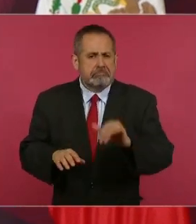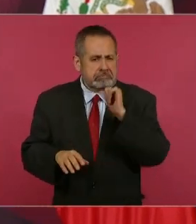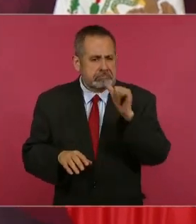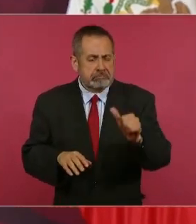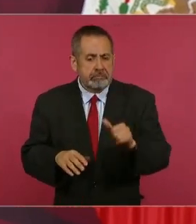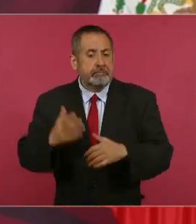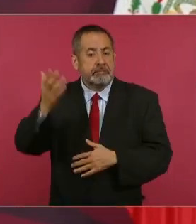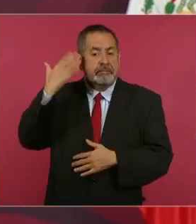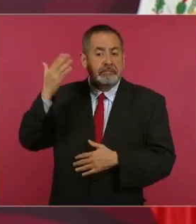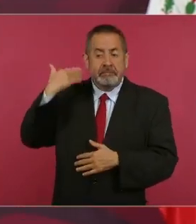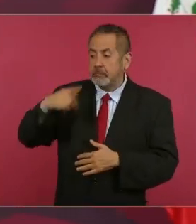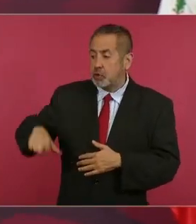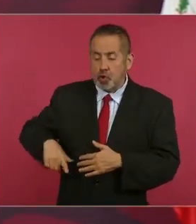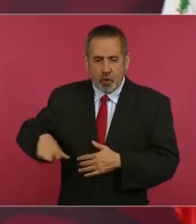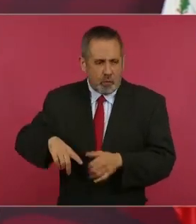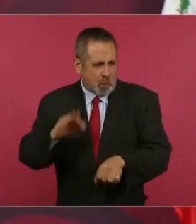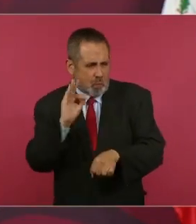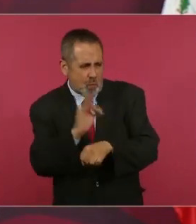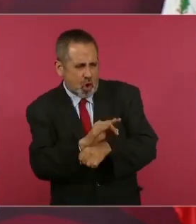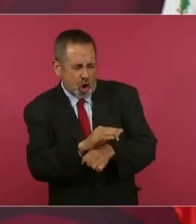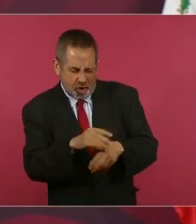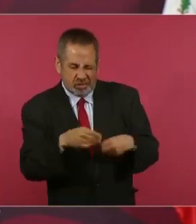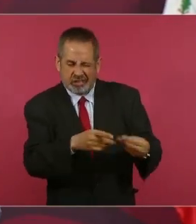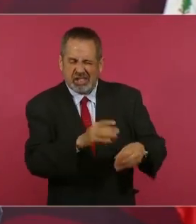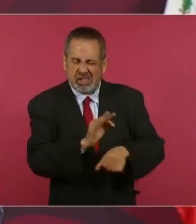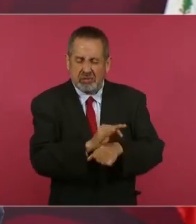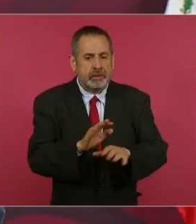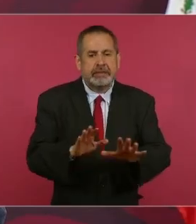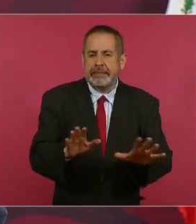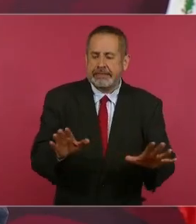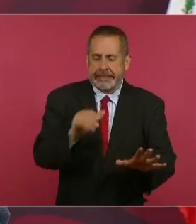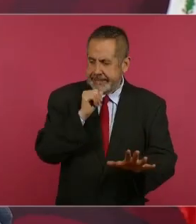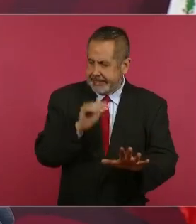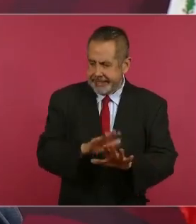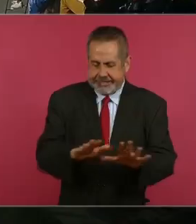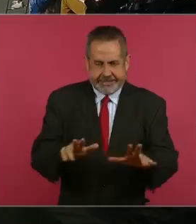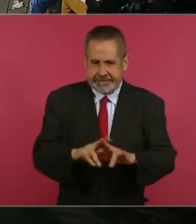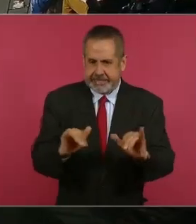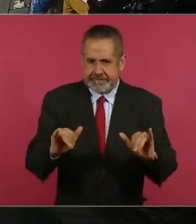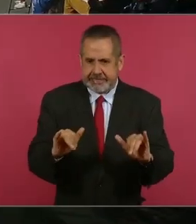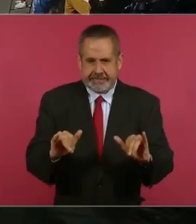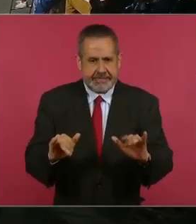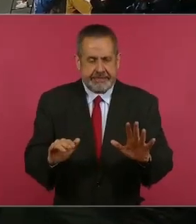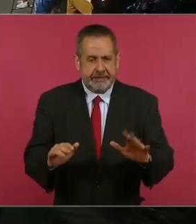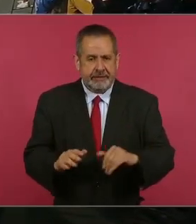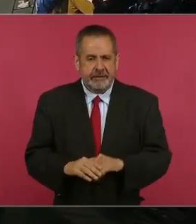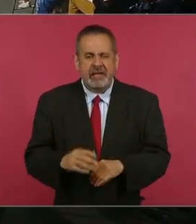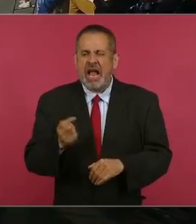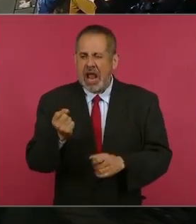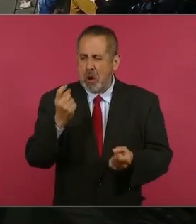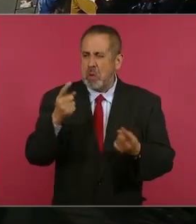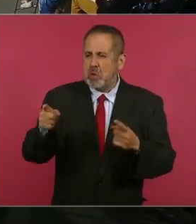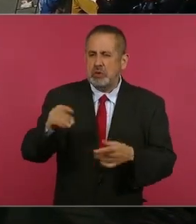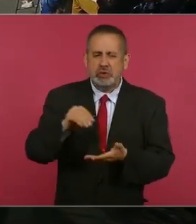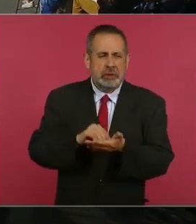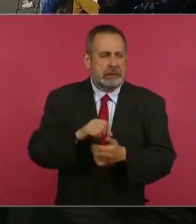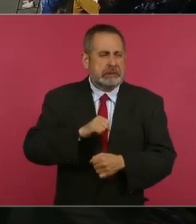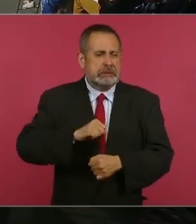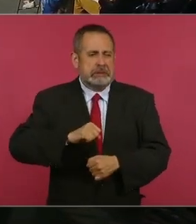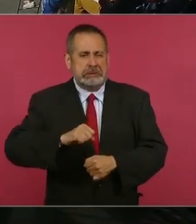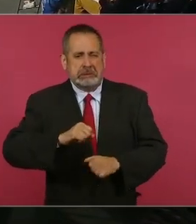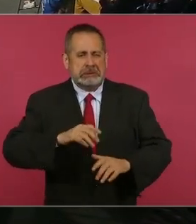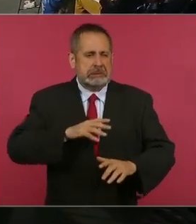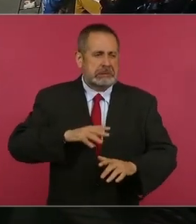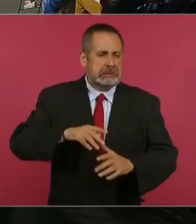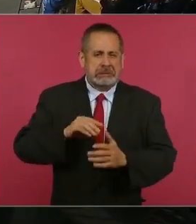al amparo del poder público. Hay todavía resistencias de los